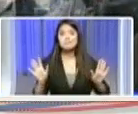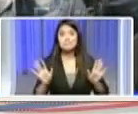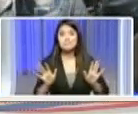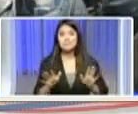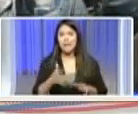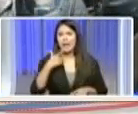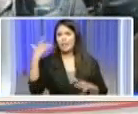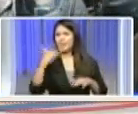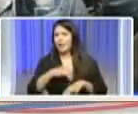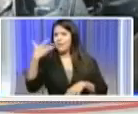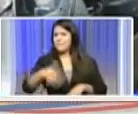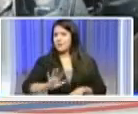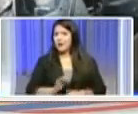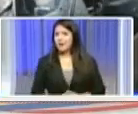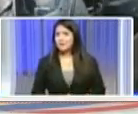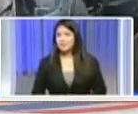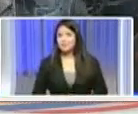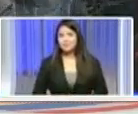Sape gato.